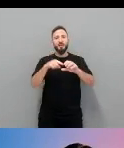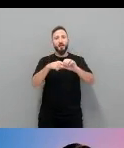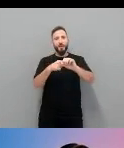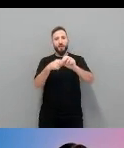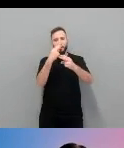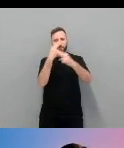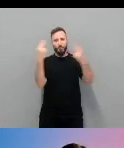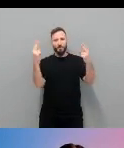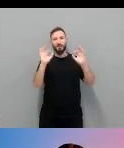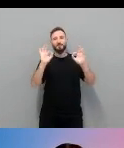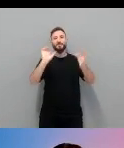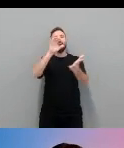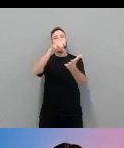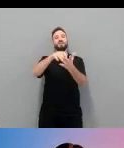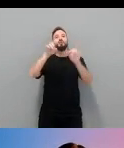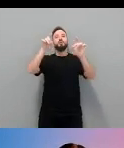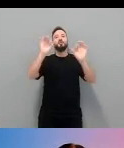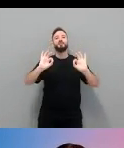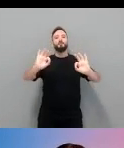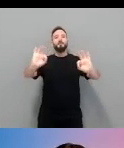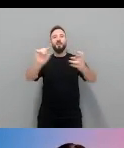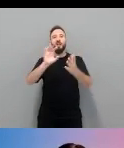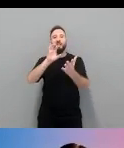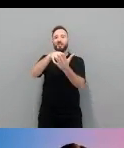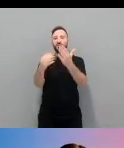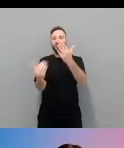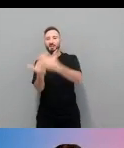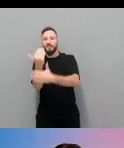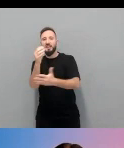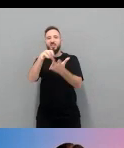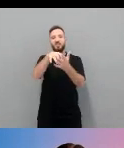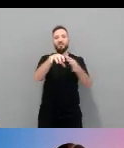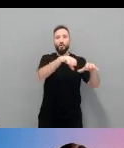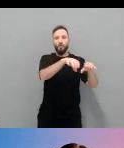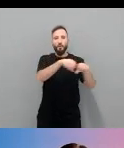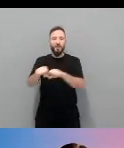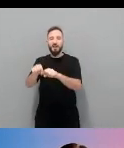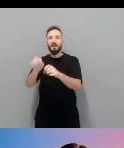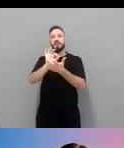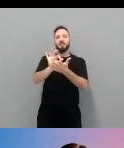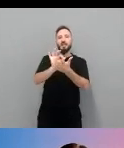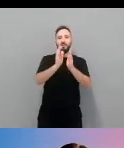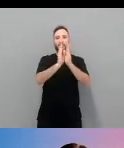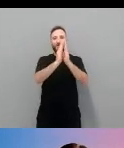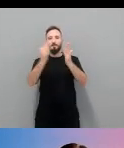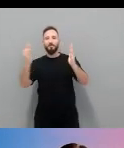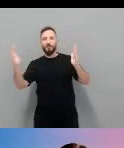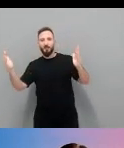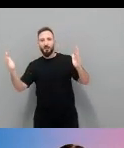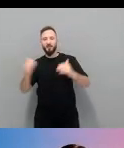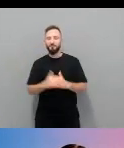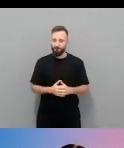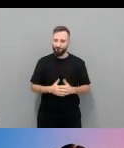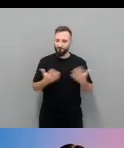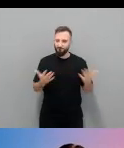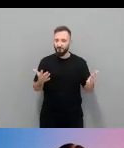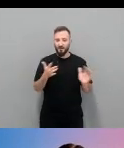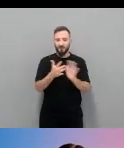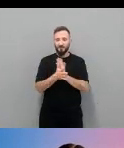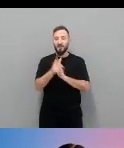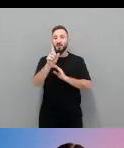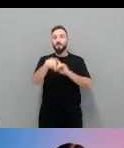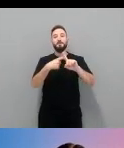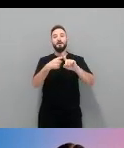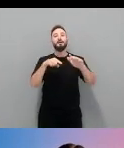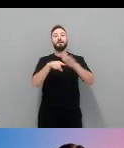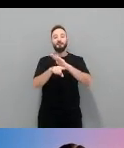centros de educación especial como centros de día, ocupacionales, servicios de vivienda. Estamos en la gestión y tramitación de las